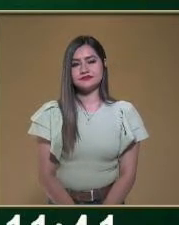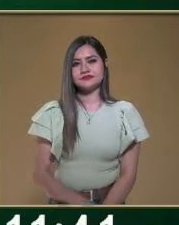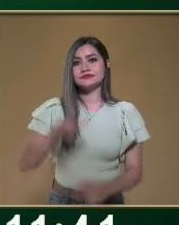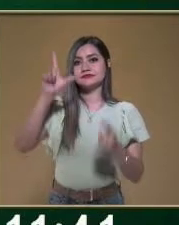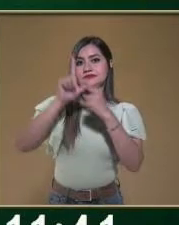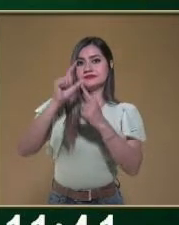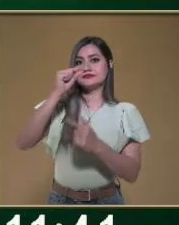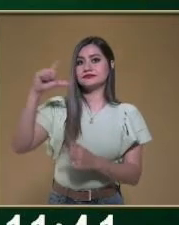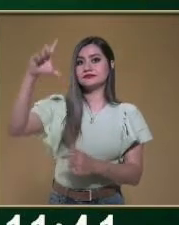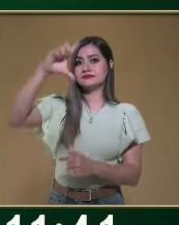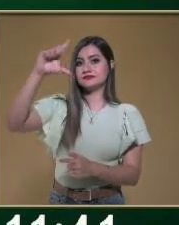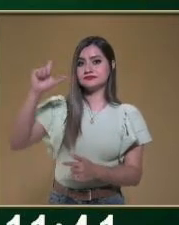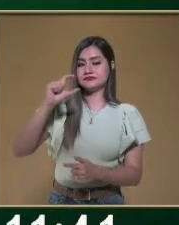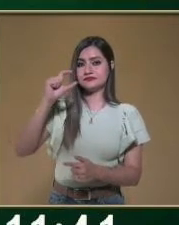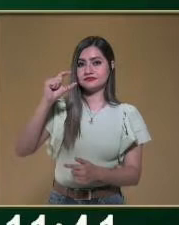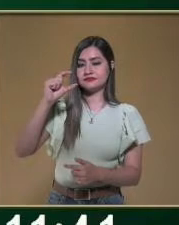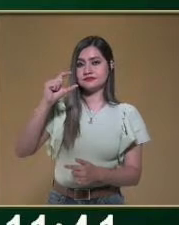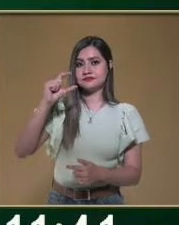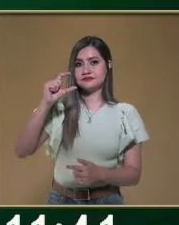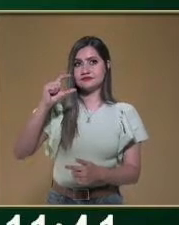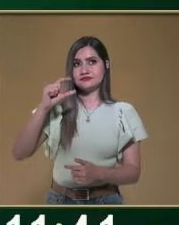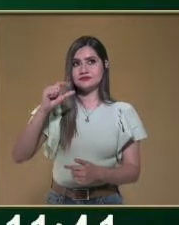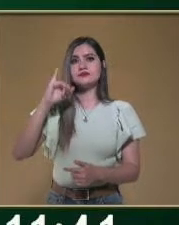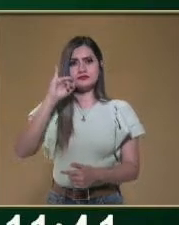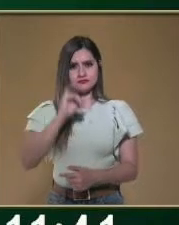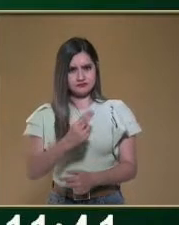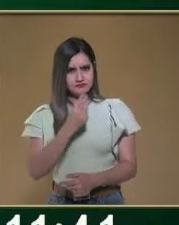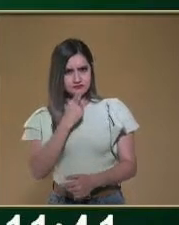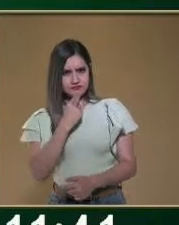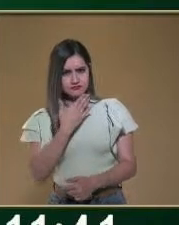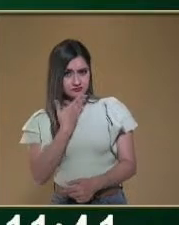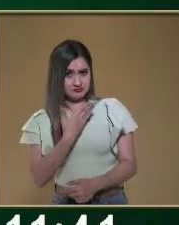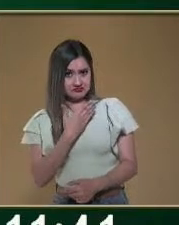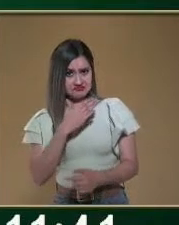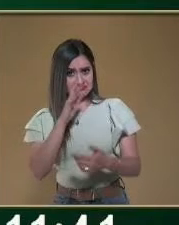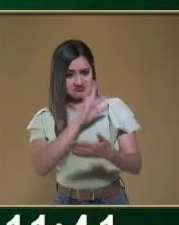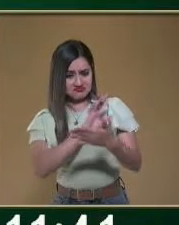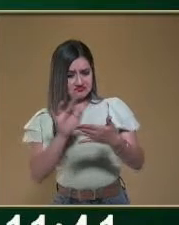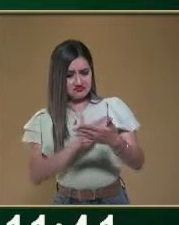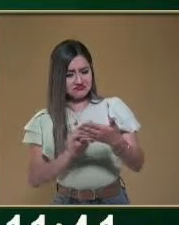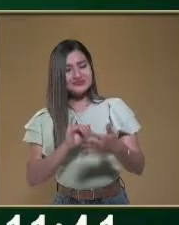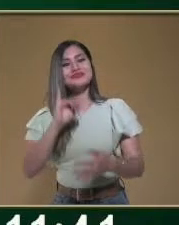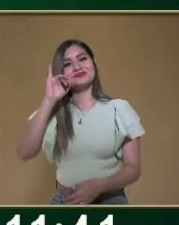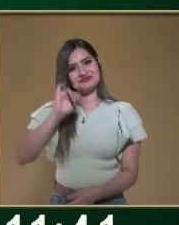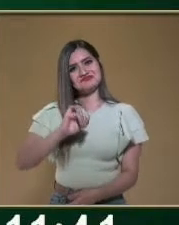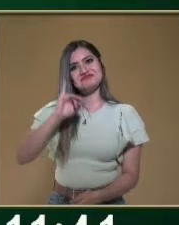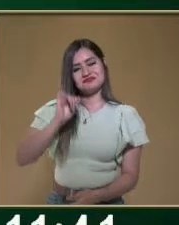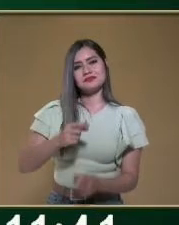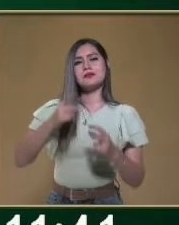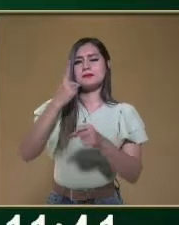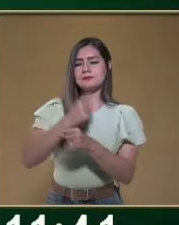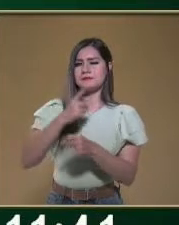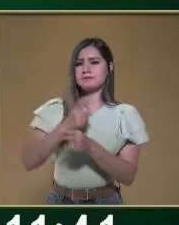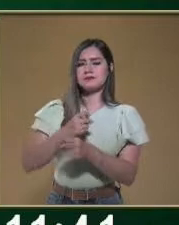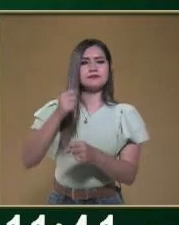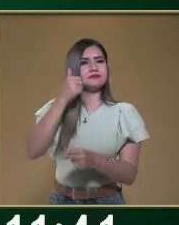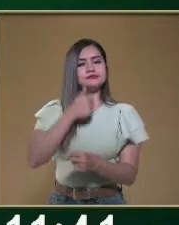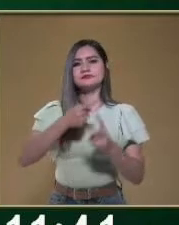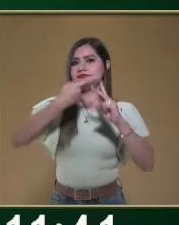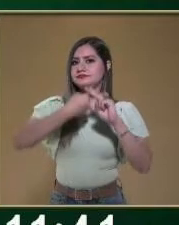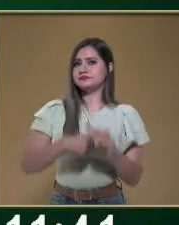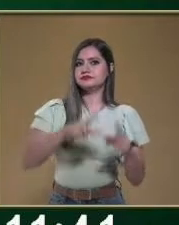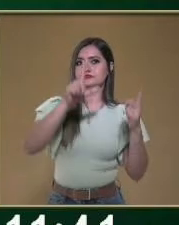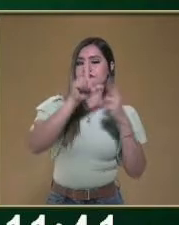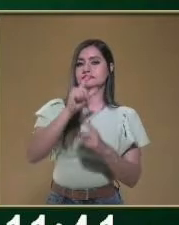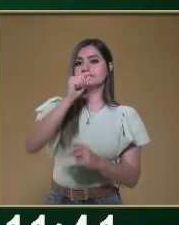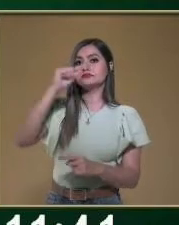y minúsculas están en el lugar adecuado? Sí, maestra Ana, porque iniciamos con mayúscula y también de los